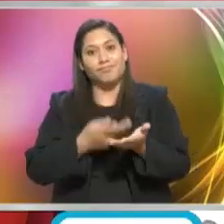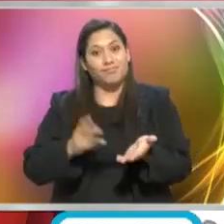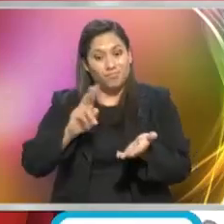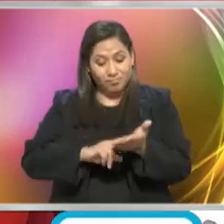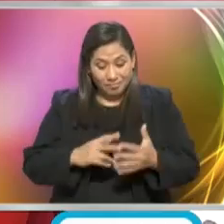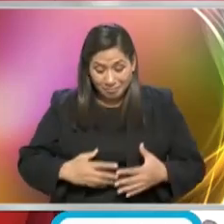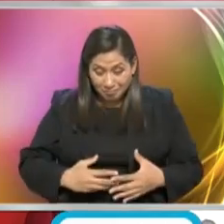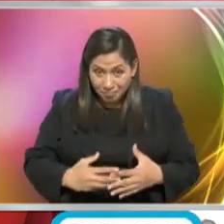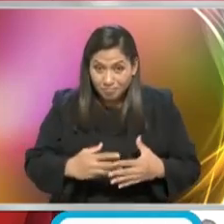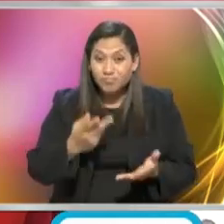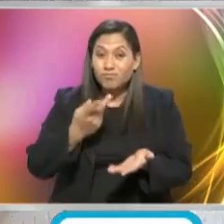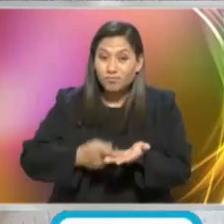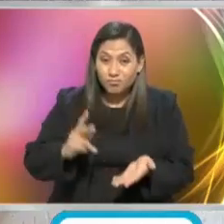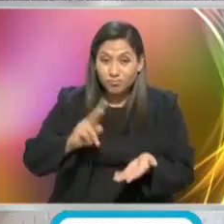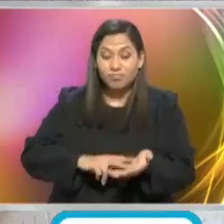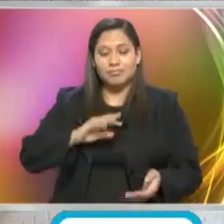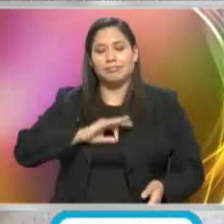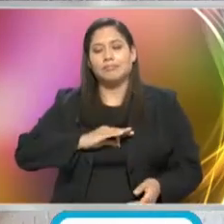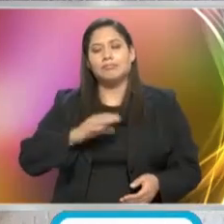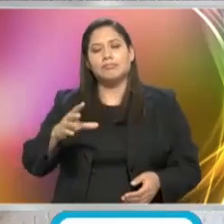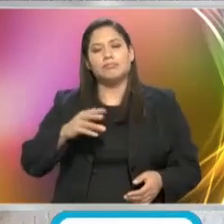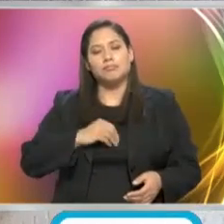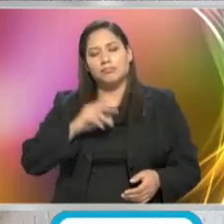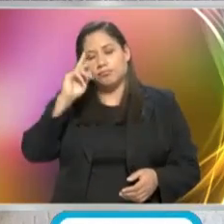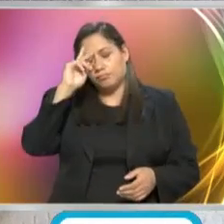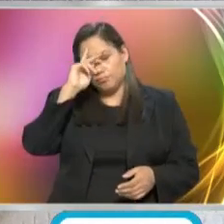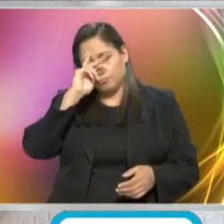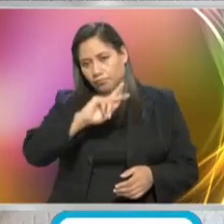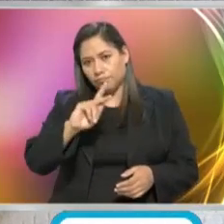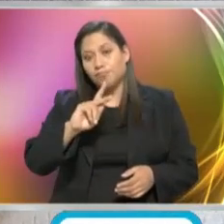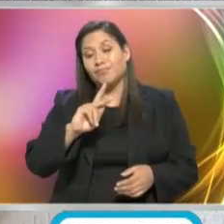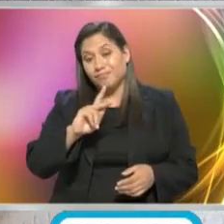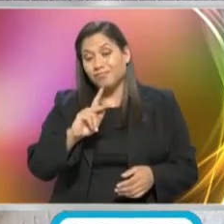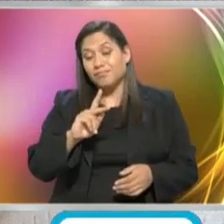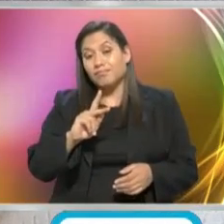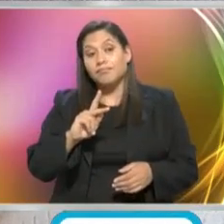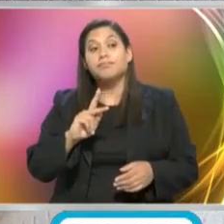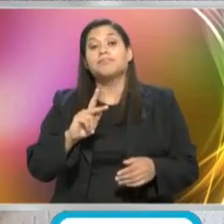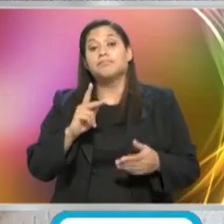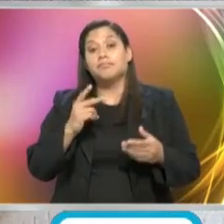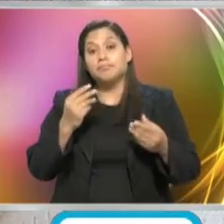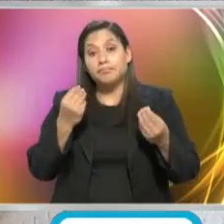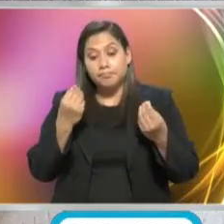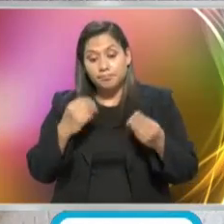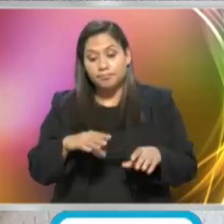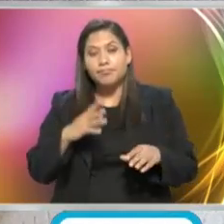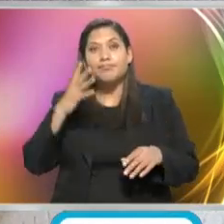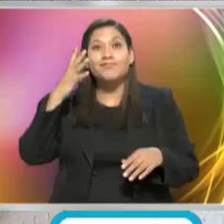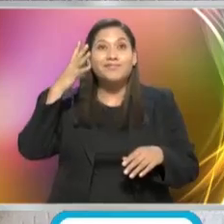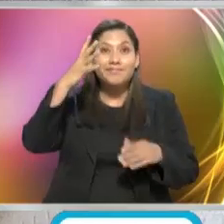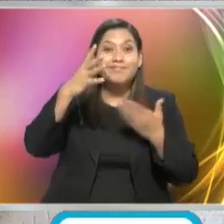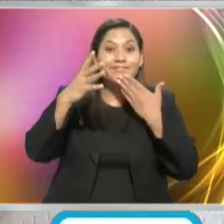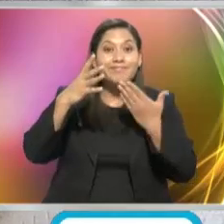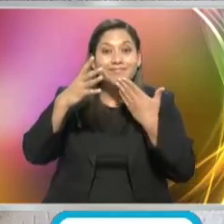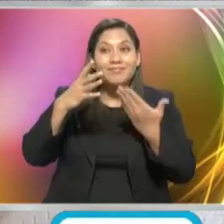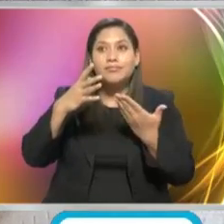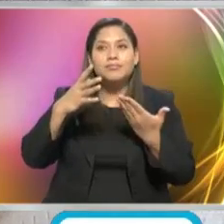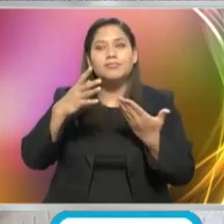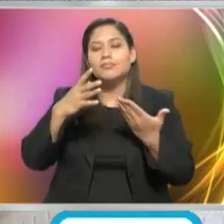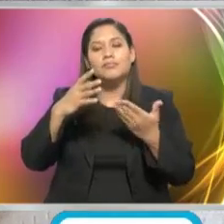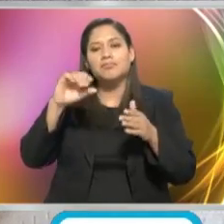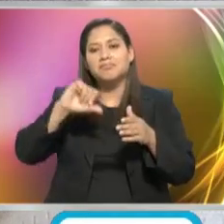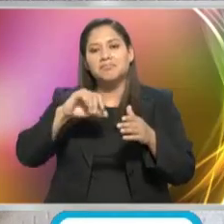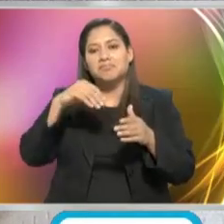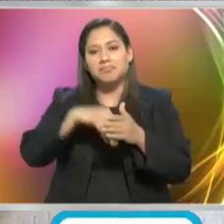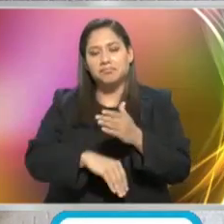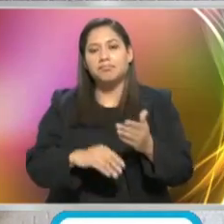un embarazo no previsto, junto con una infección de transmisión sexual y la pérdida total de un futuro, ¿no? Para una chica